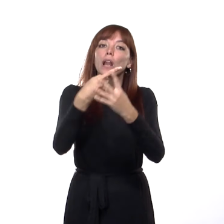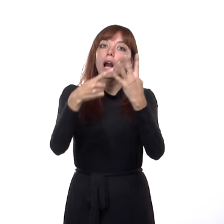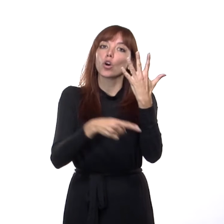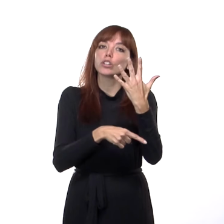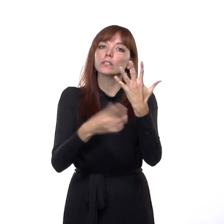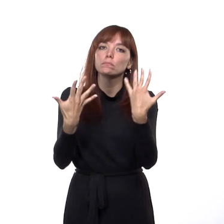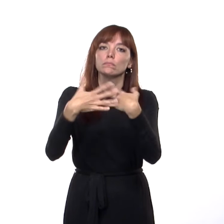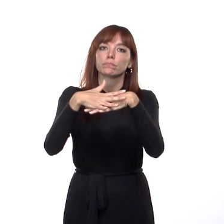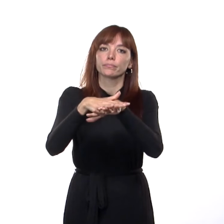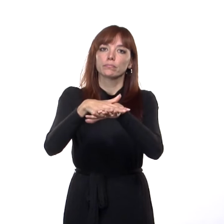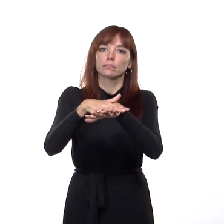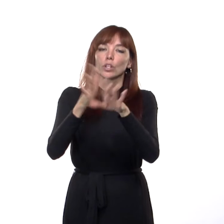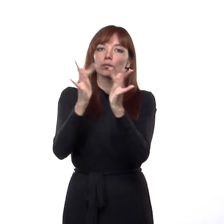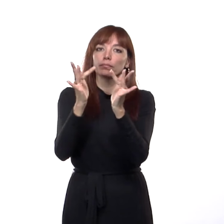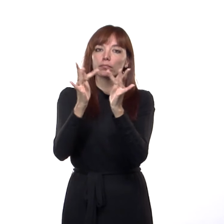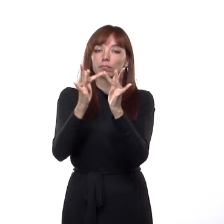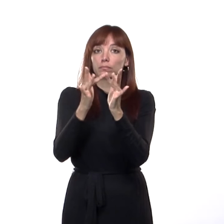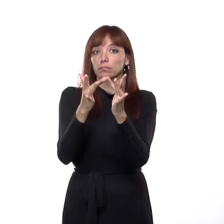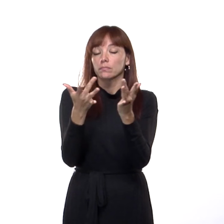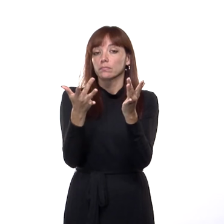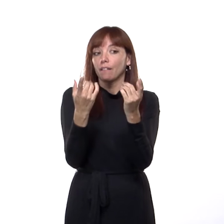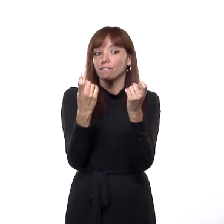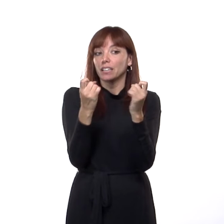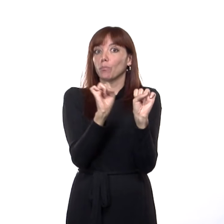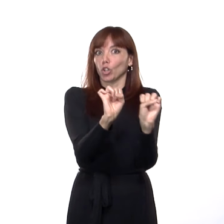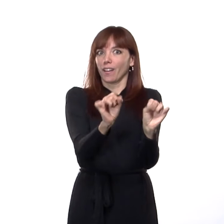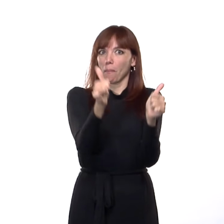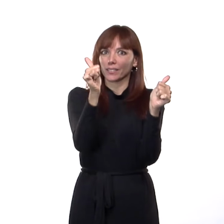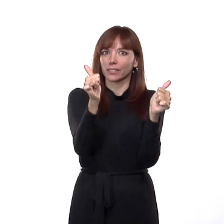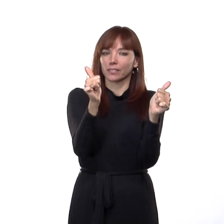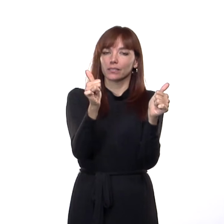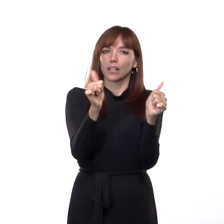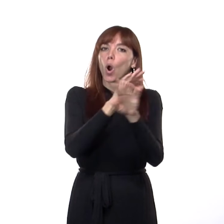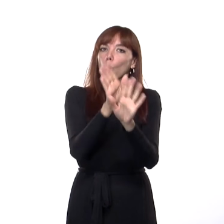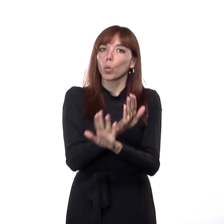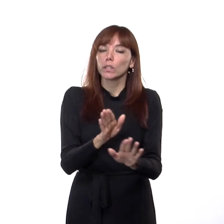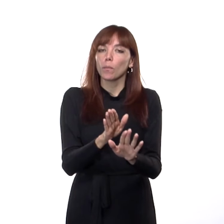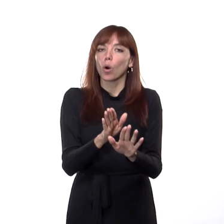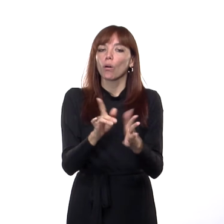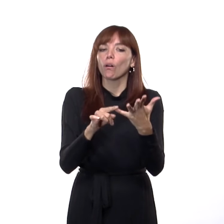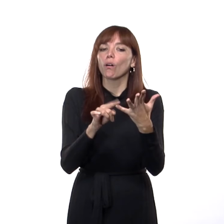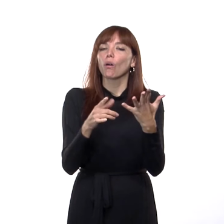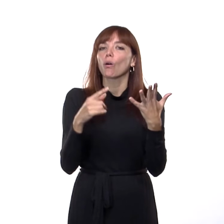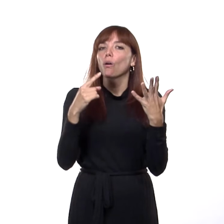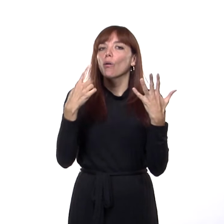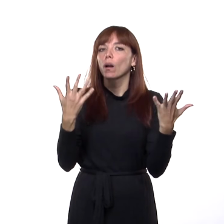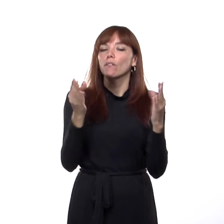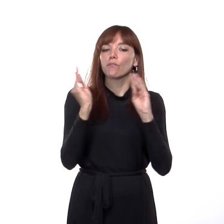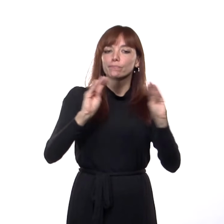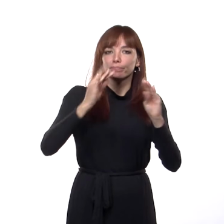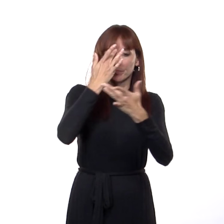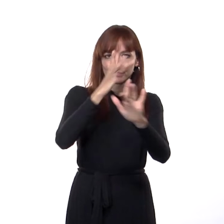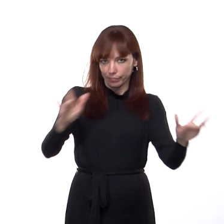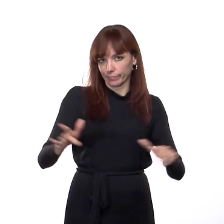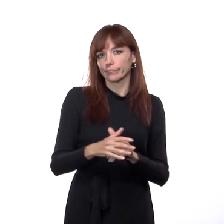implica una mayor superficie de ataque nos hace falta protección y ya el último pilar que yo diría es la formación y la concienciación